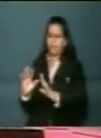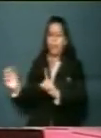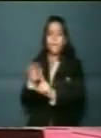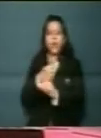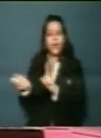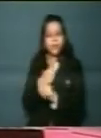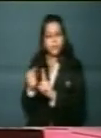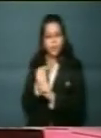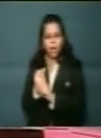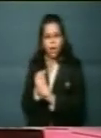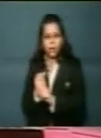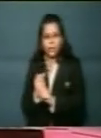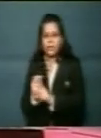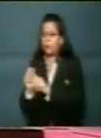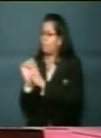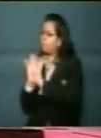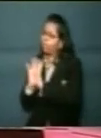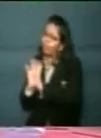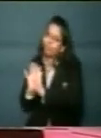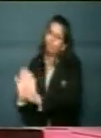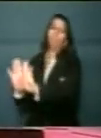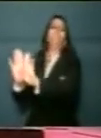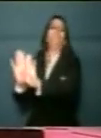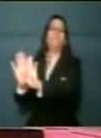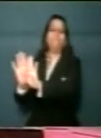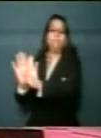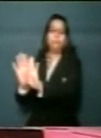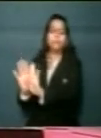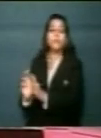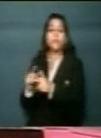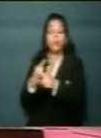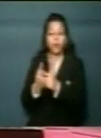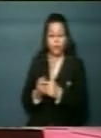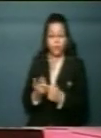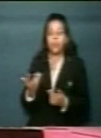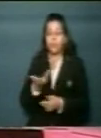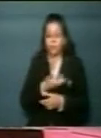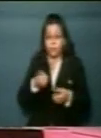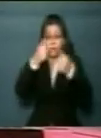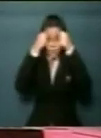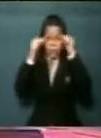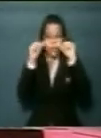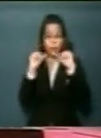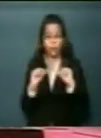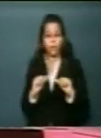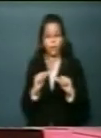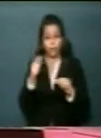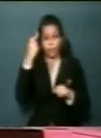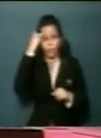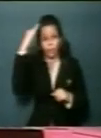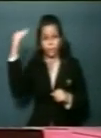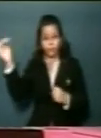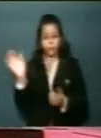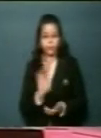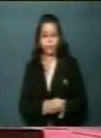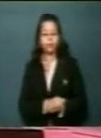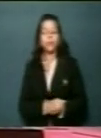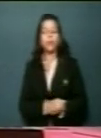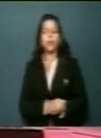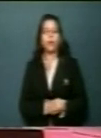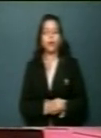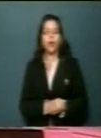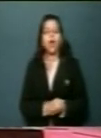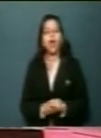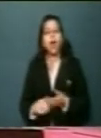forma de hacer prevalecer o imponer determinadas convicciones políticas e ideológicas.